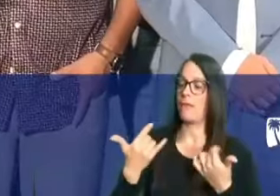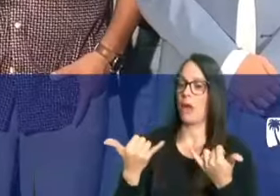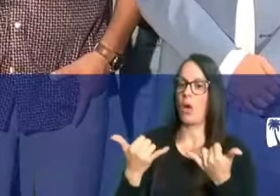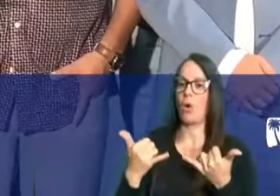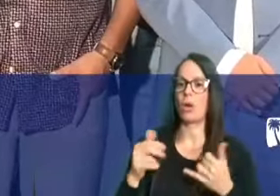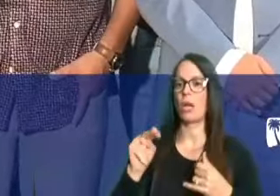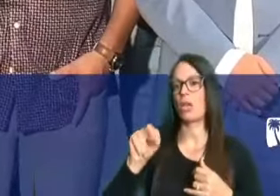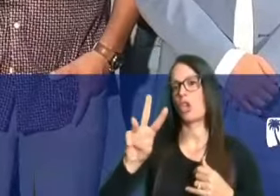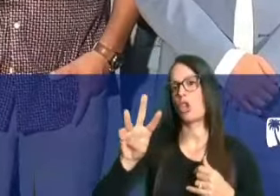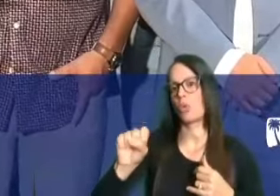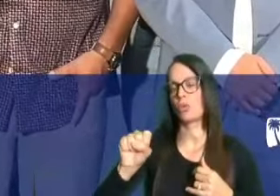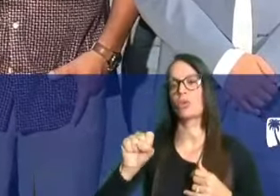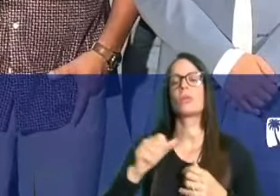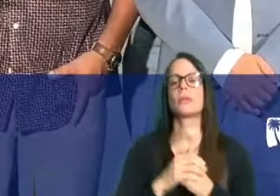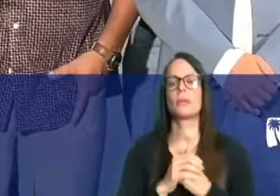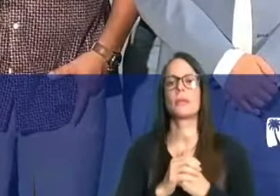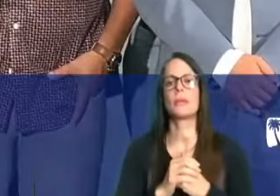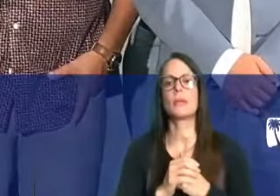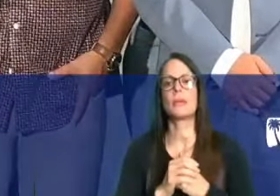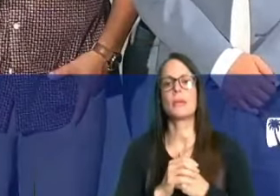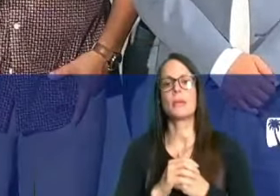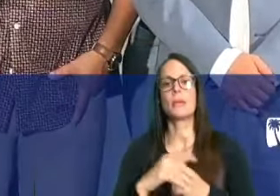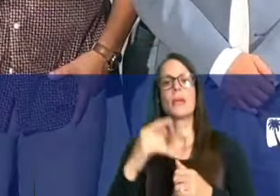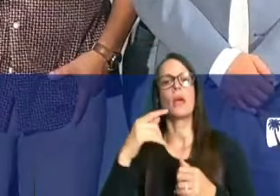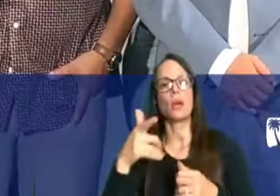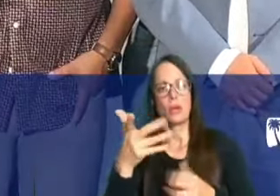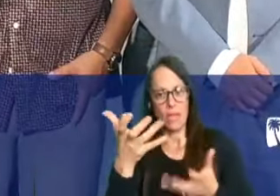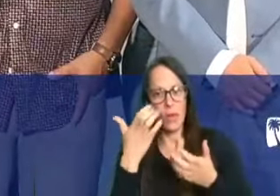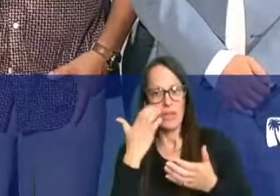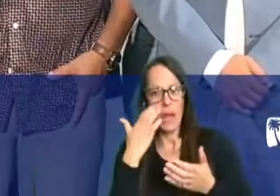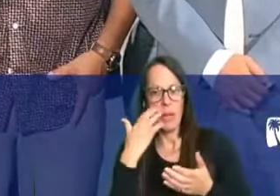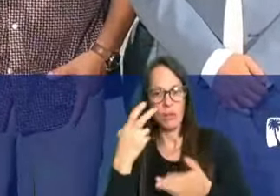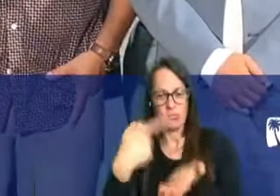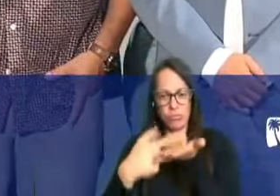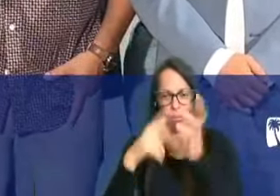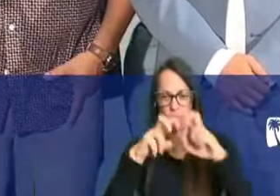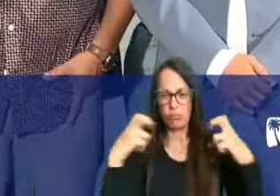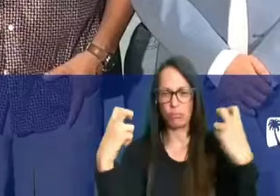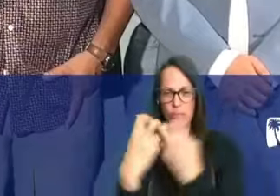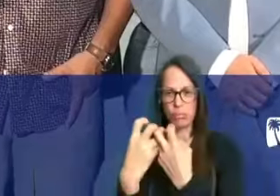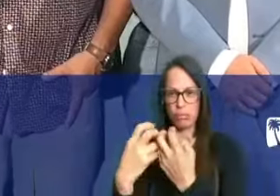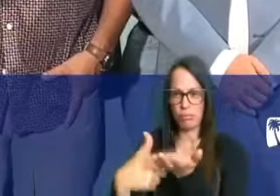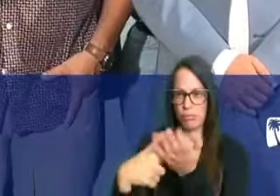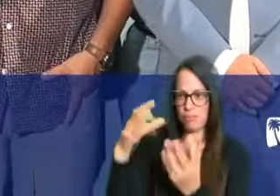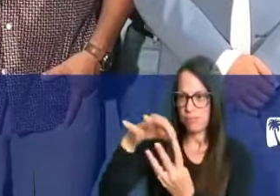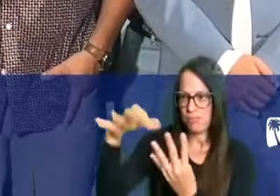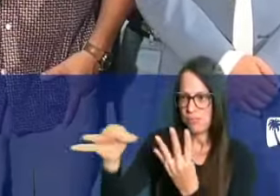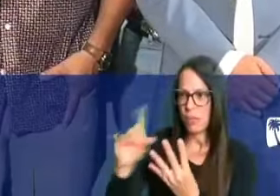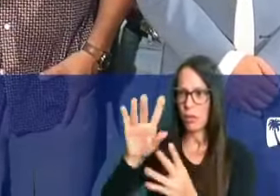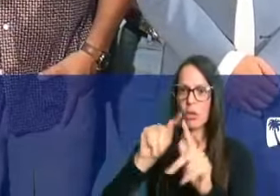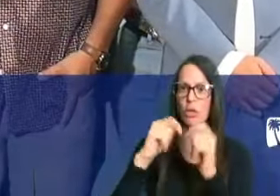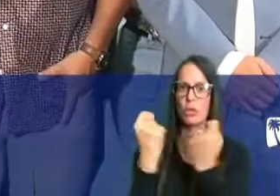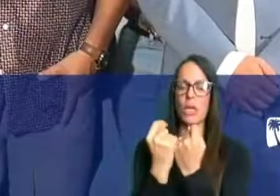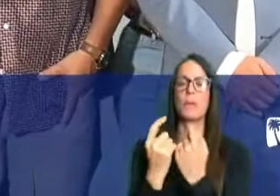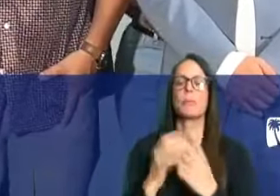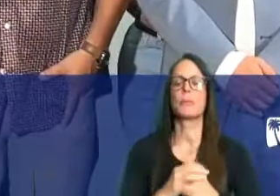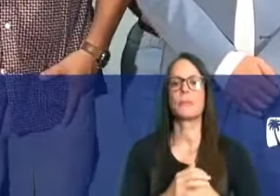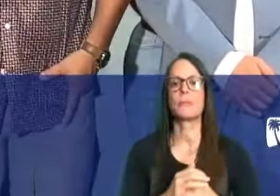relación a la composición del caucus y lo que han elegido esta mañana esta mañana la delegación del pnp a través de esta conferencia